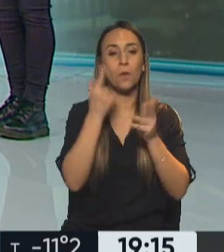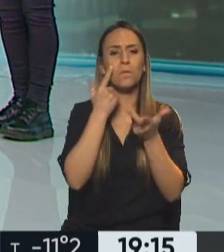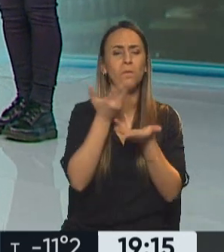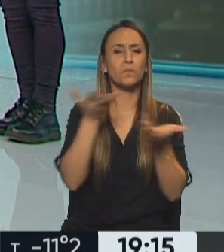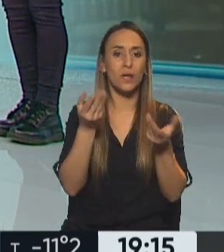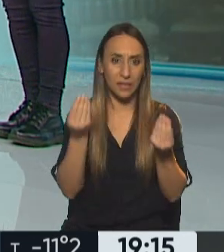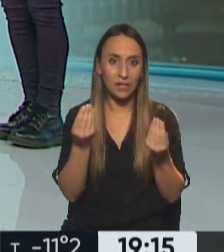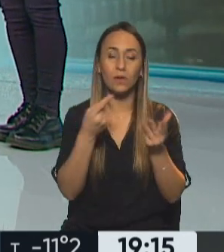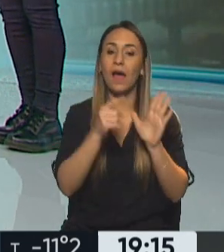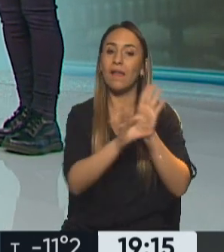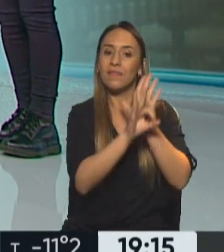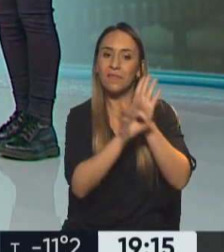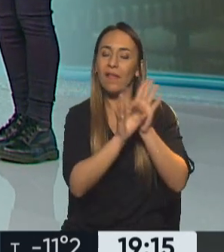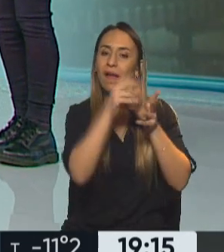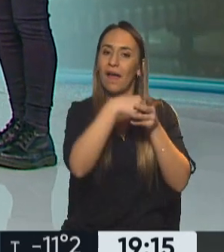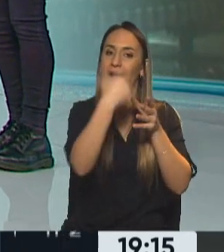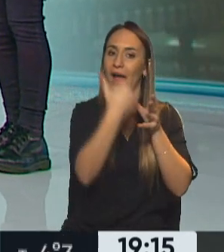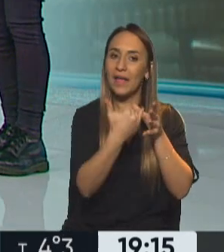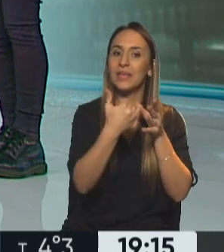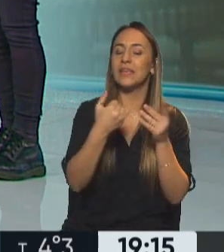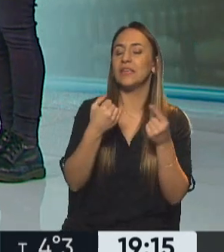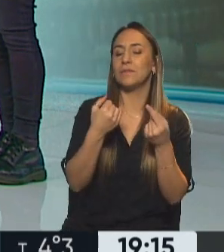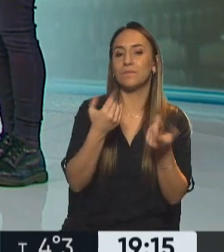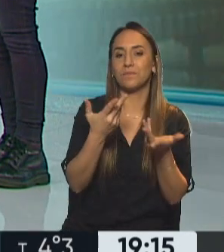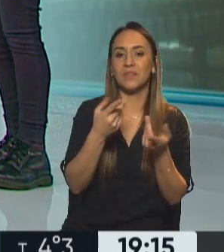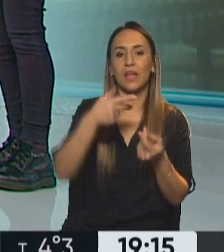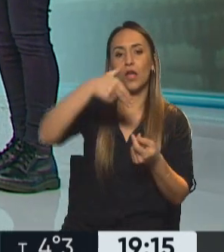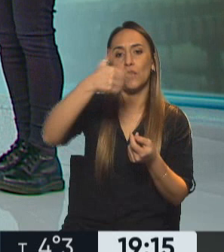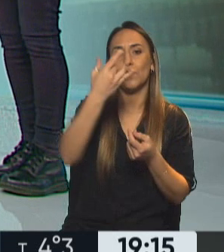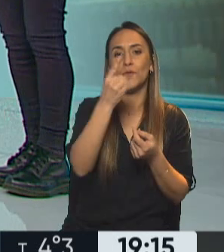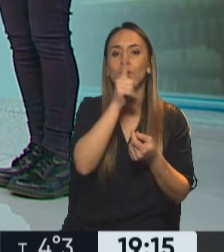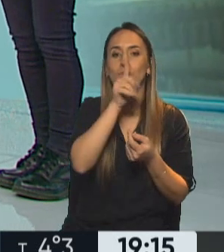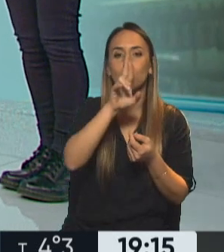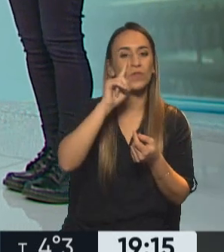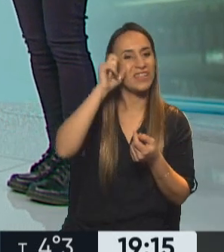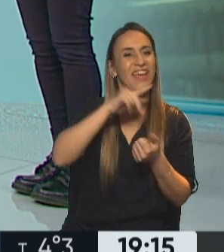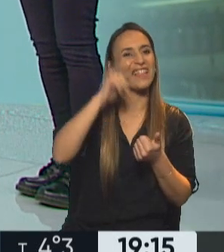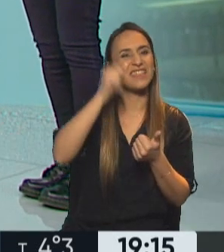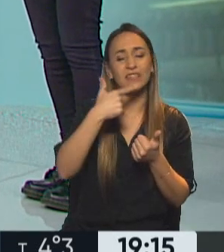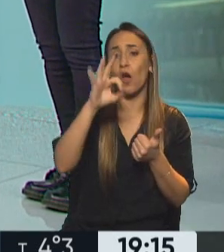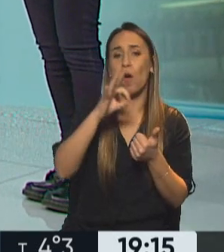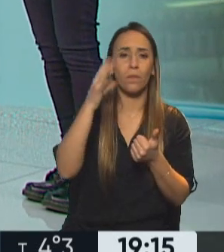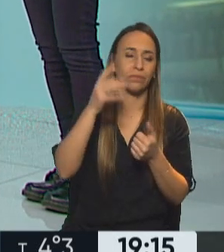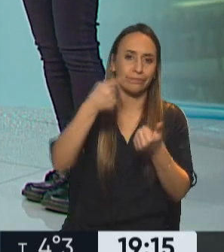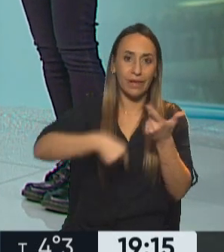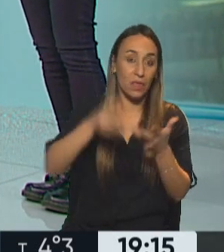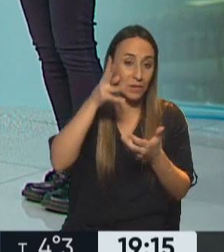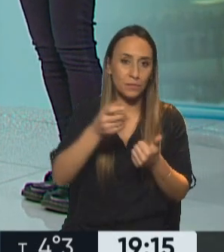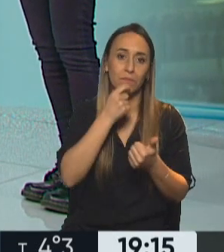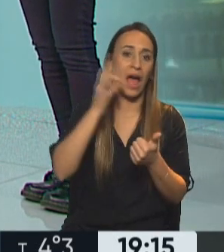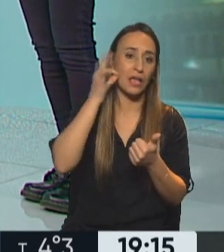tiene nutrientes que son excesivos o componentes excesivos. Azúcares, sal,